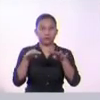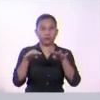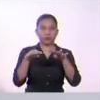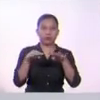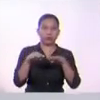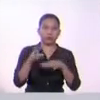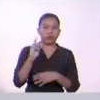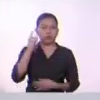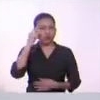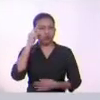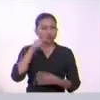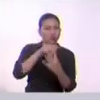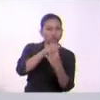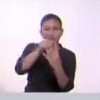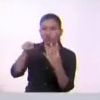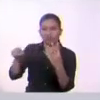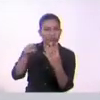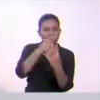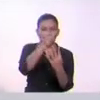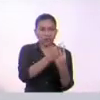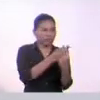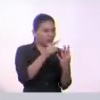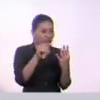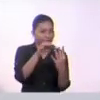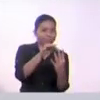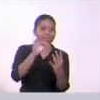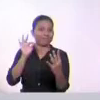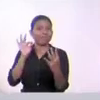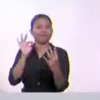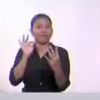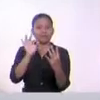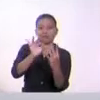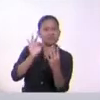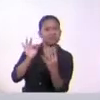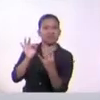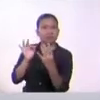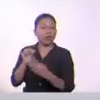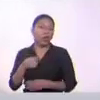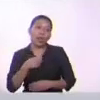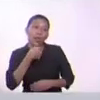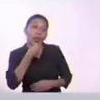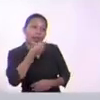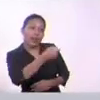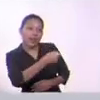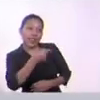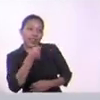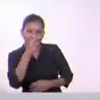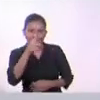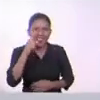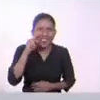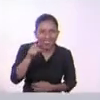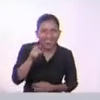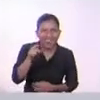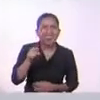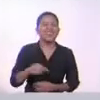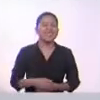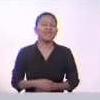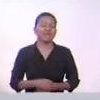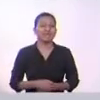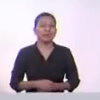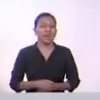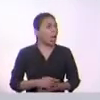eligen al azar a las personas a quienes van a entrevistar. En este caso, se trata de preguntas